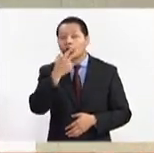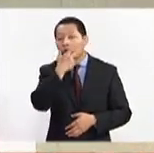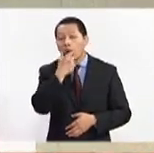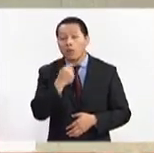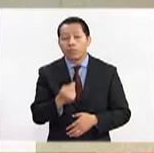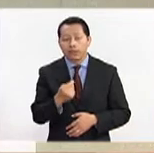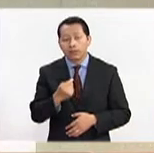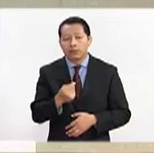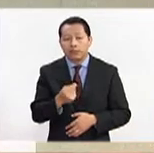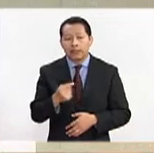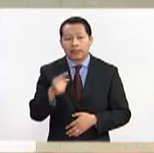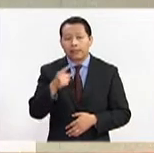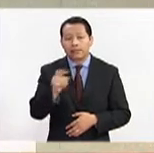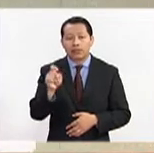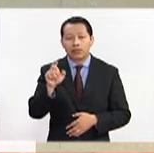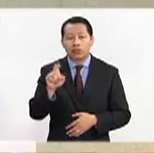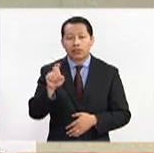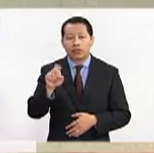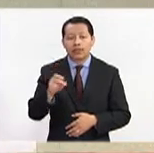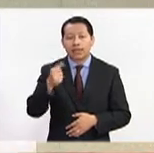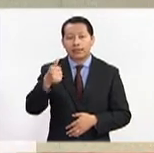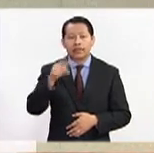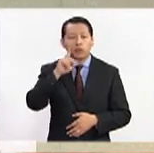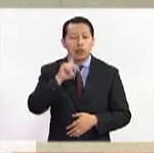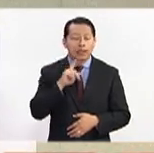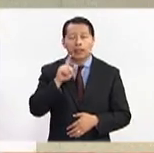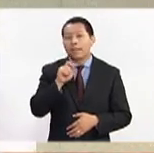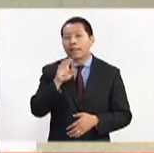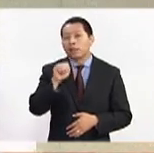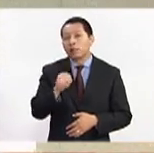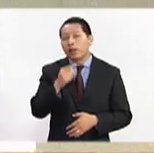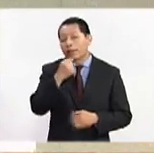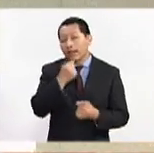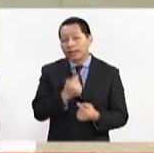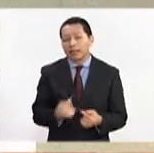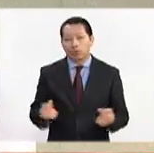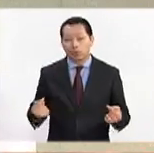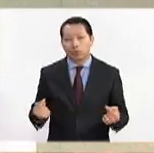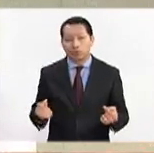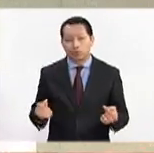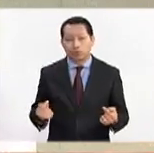hombres, 136 mujeres, 29 menores,